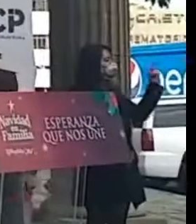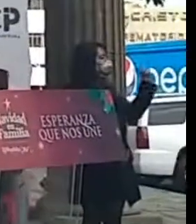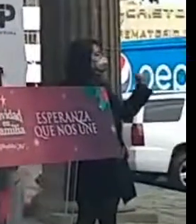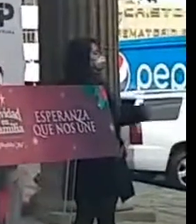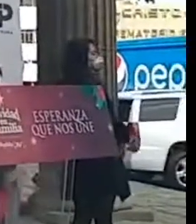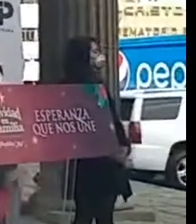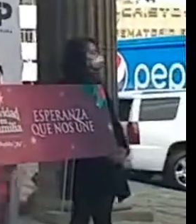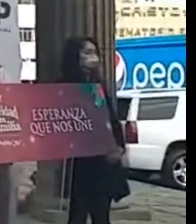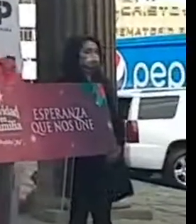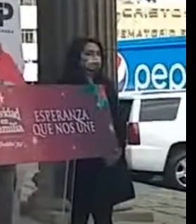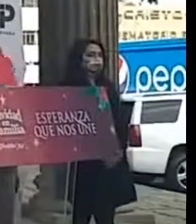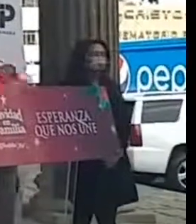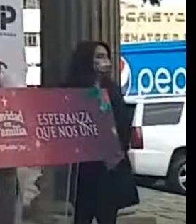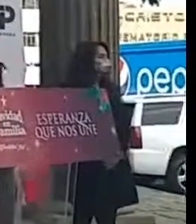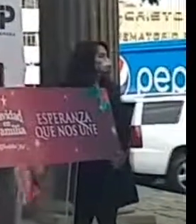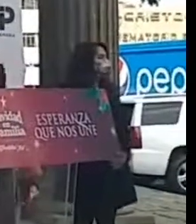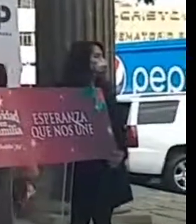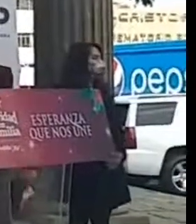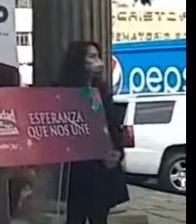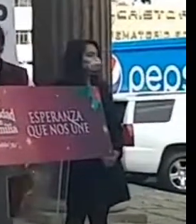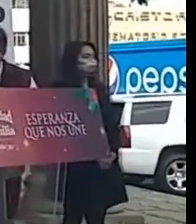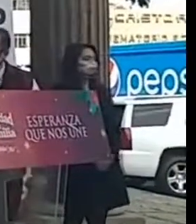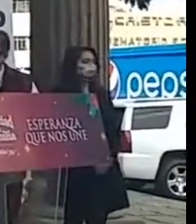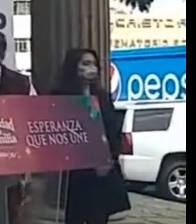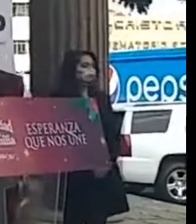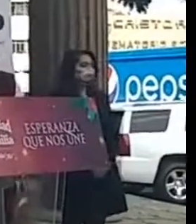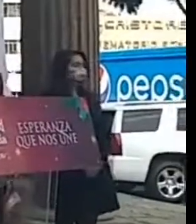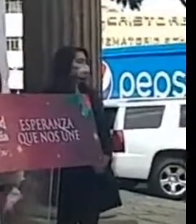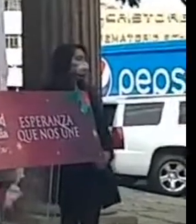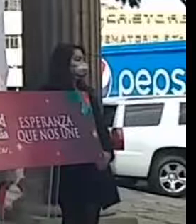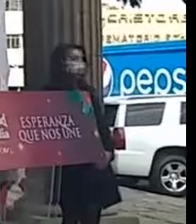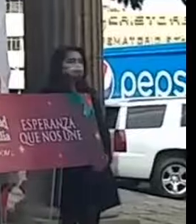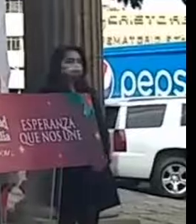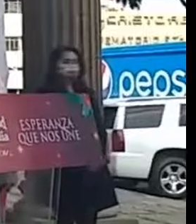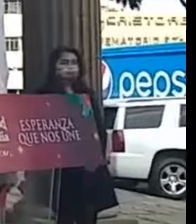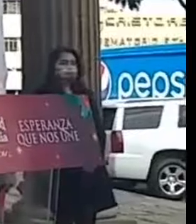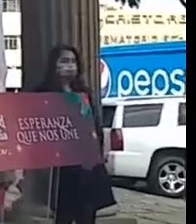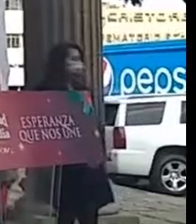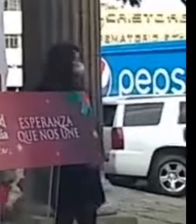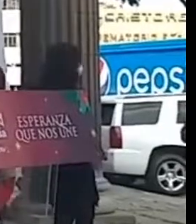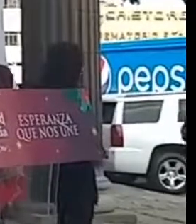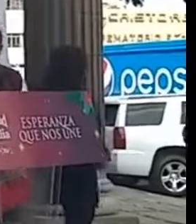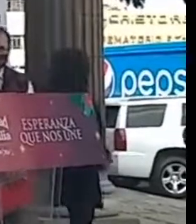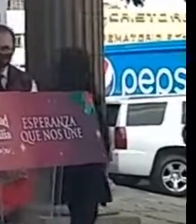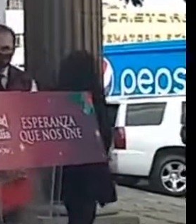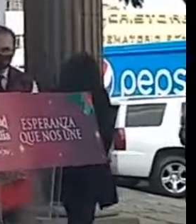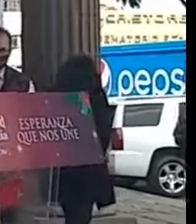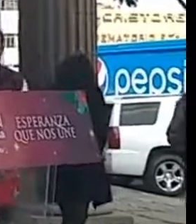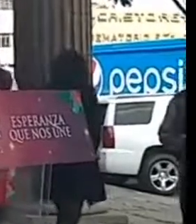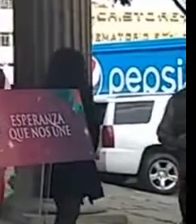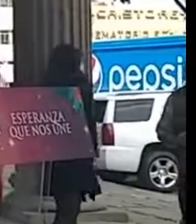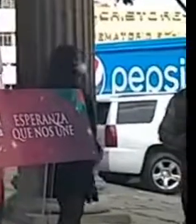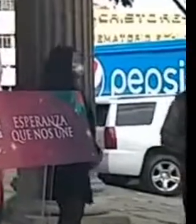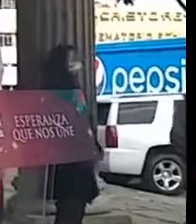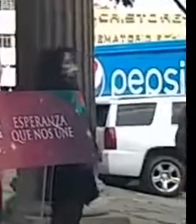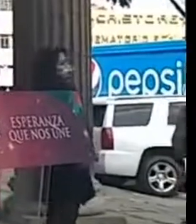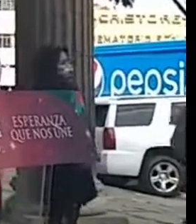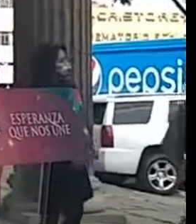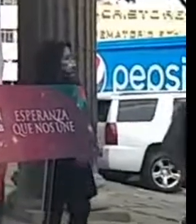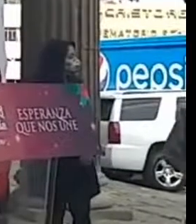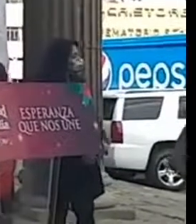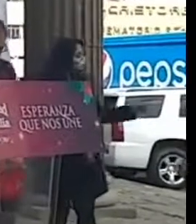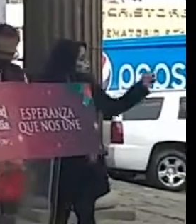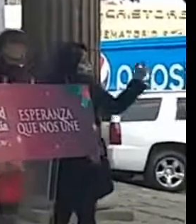es importante que no nomás todos los artistas que puedan convocarlos para hacer